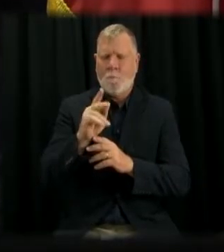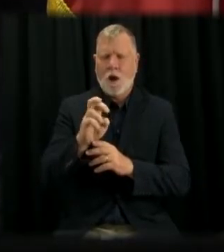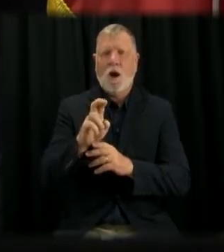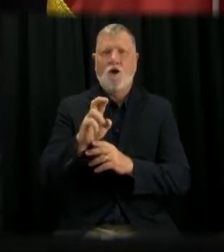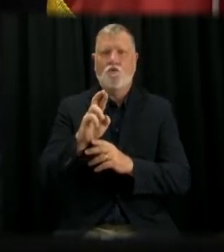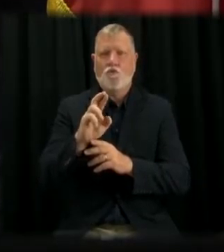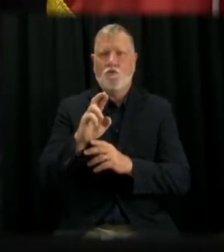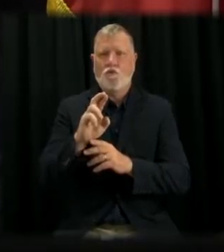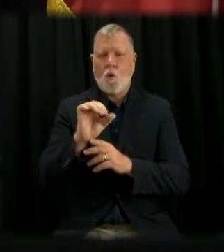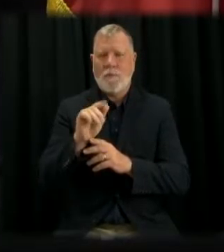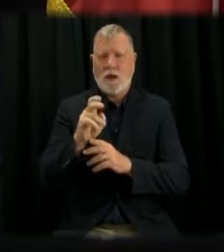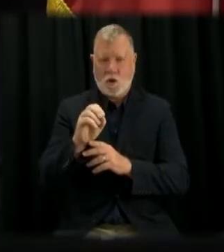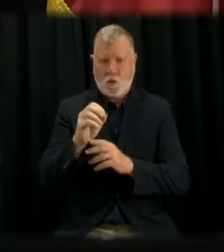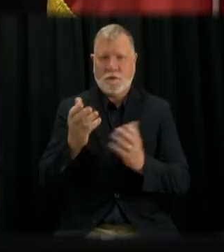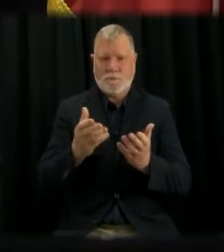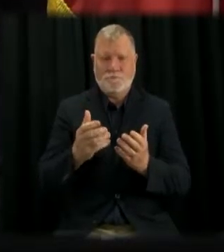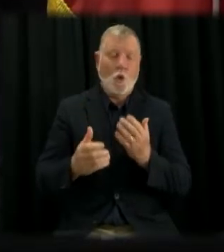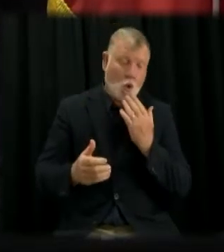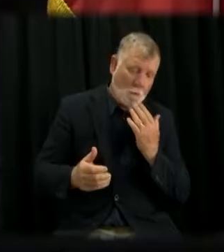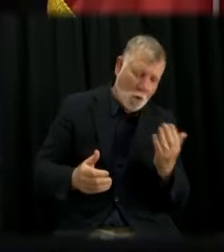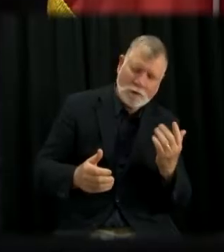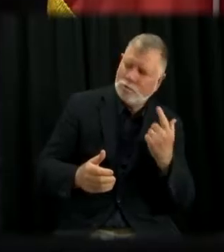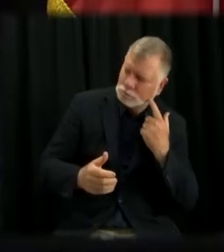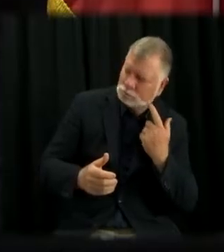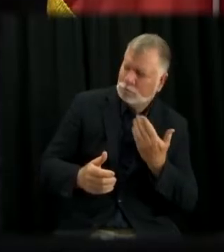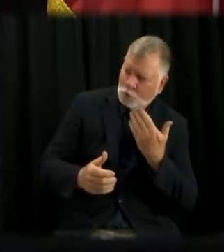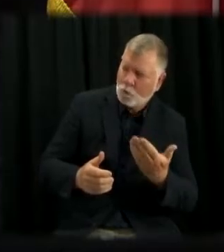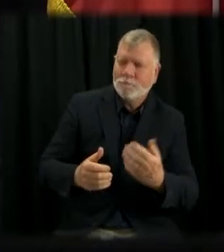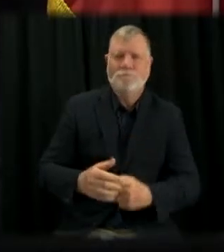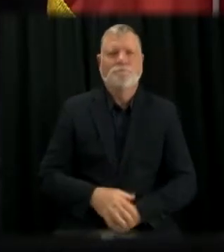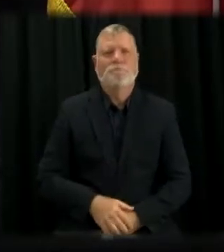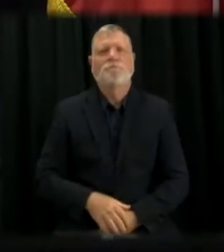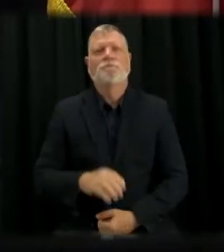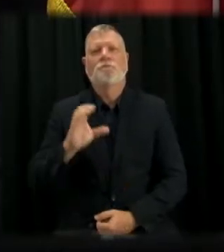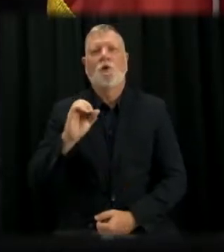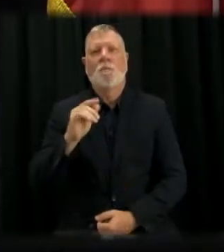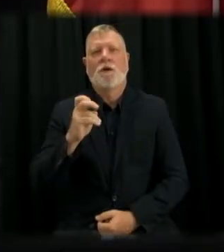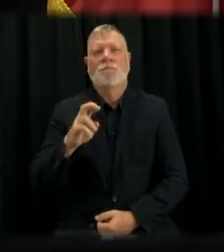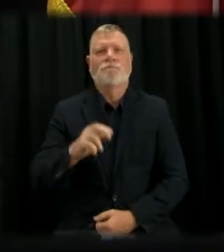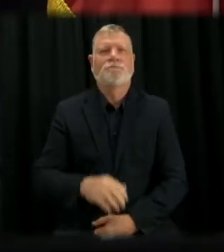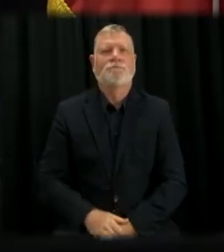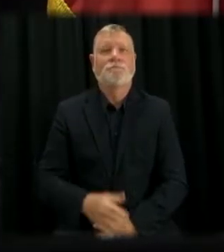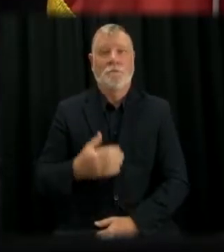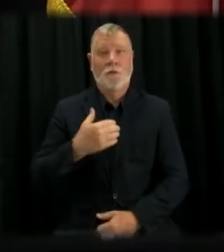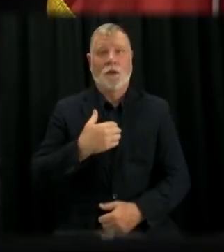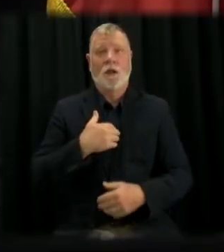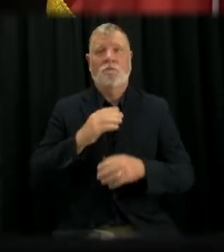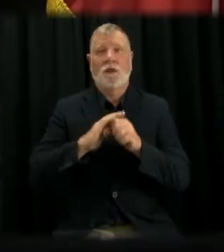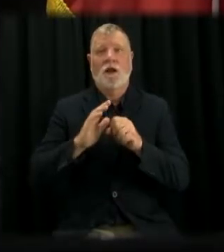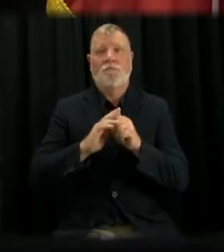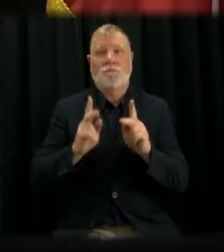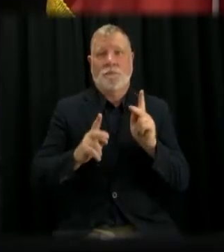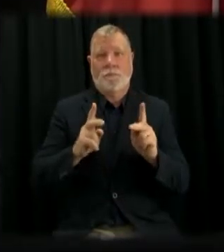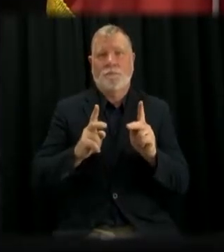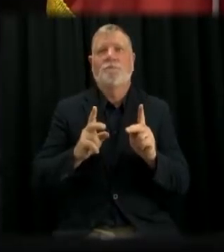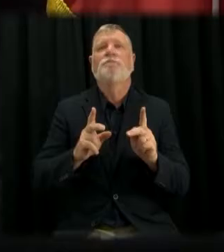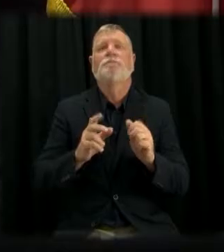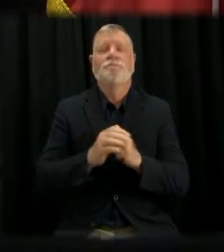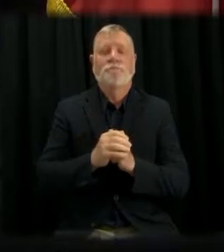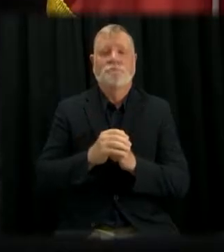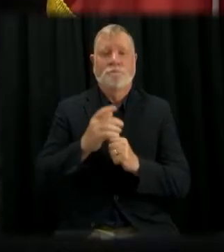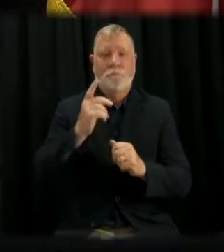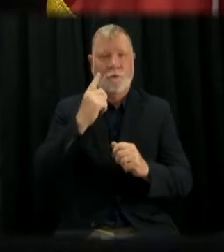está con nosotros esta mañana también. Buenos días. Buenos días, Omar. Tenemos quórum, que es una